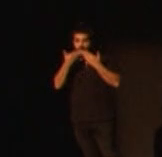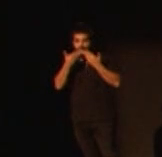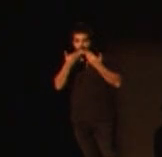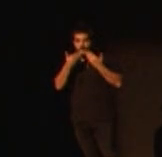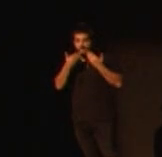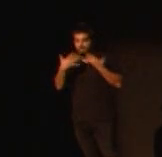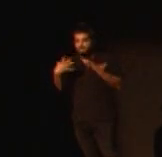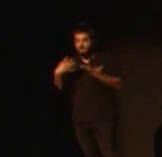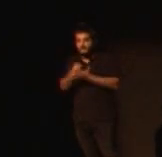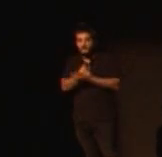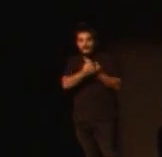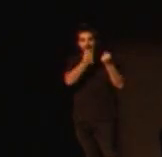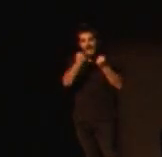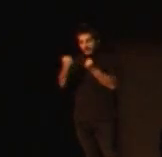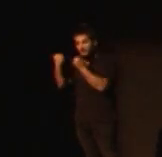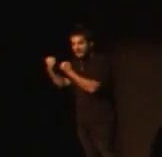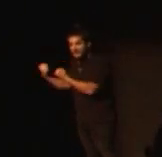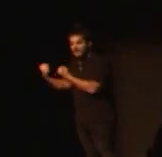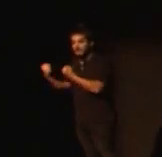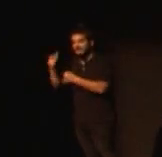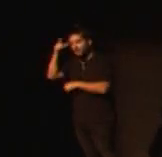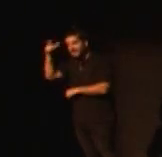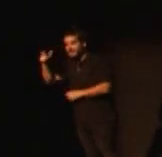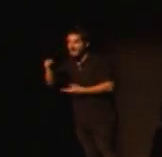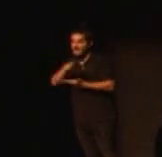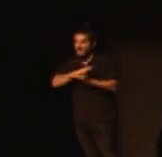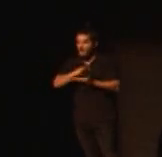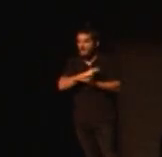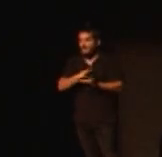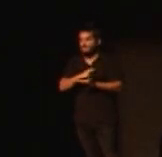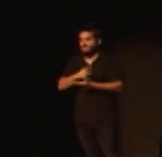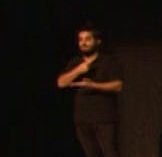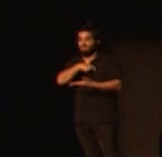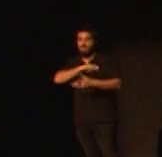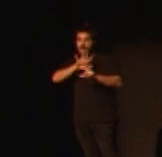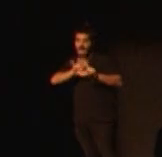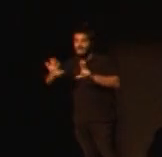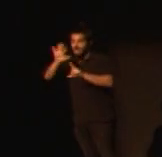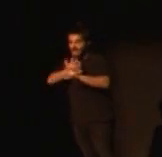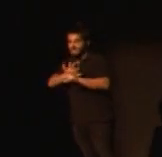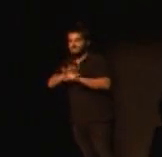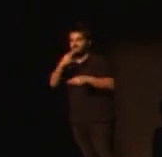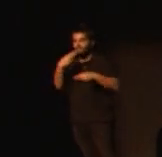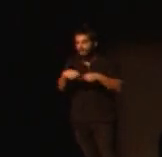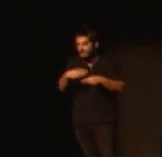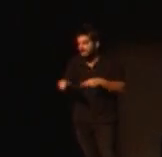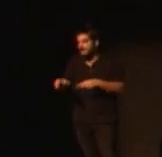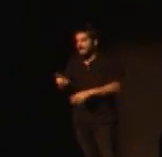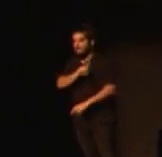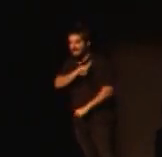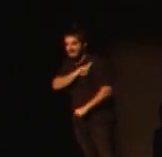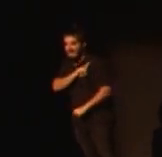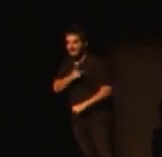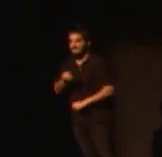las autoridades municipales, regionales, nacionales, institucionales, políticas, militares, a todos